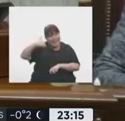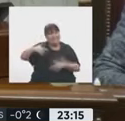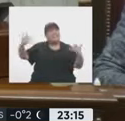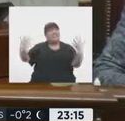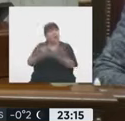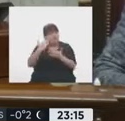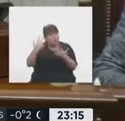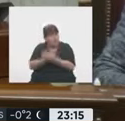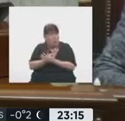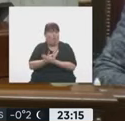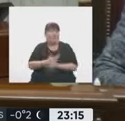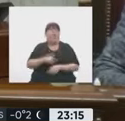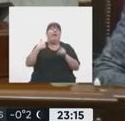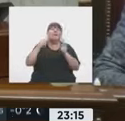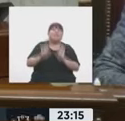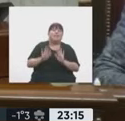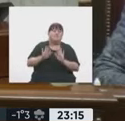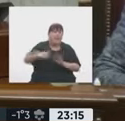sufr